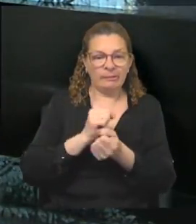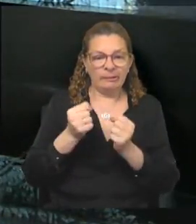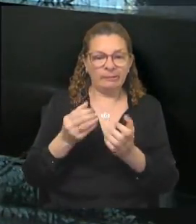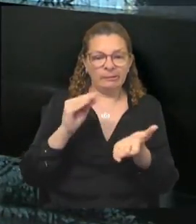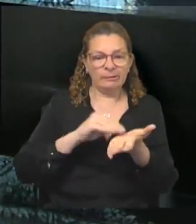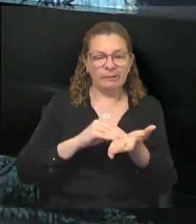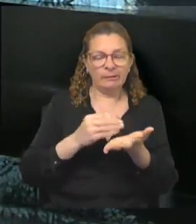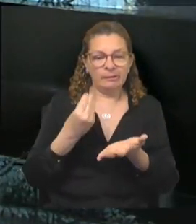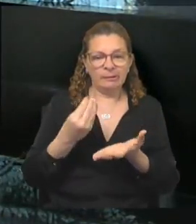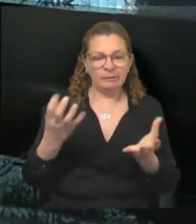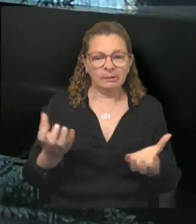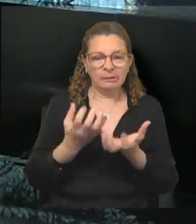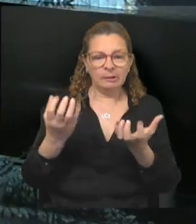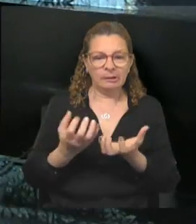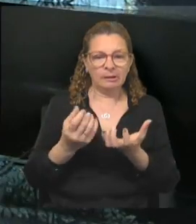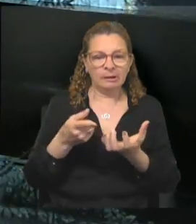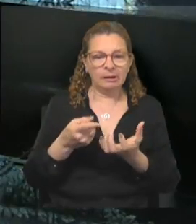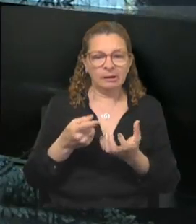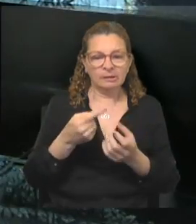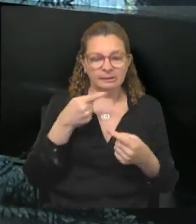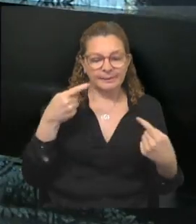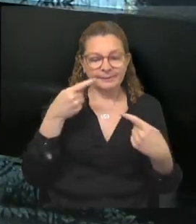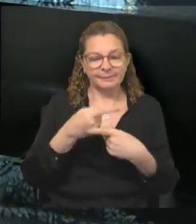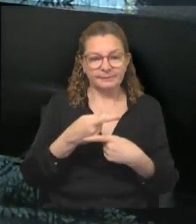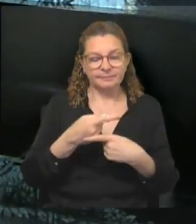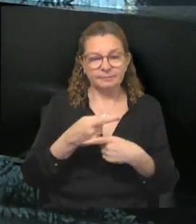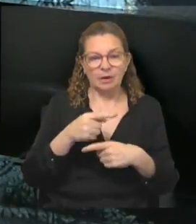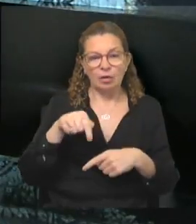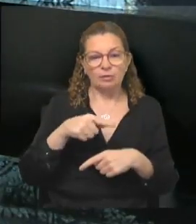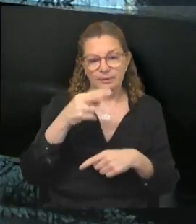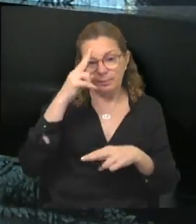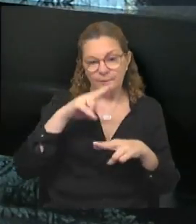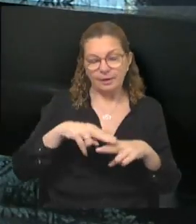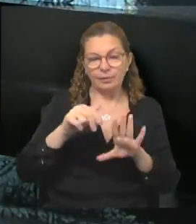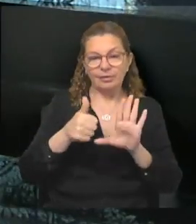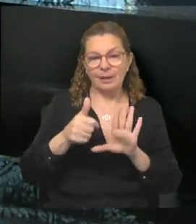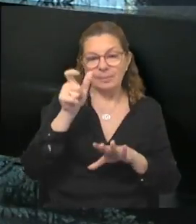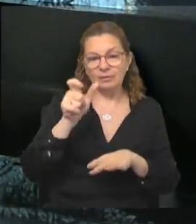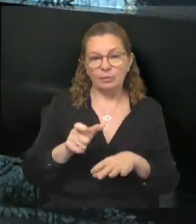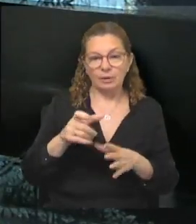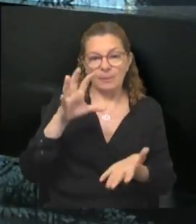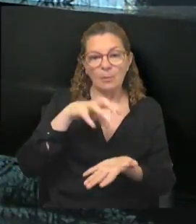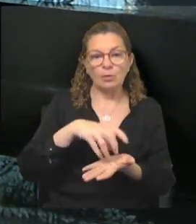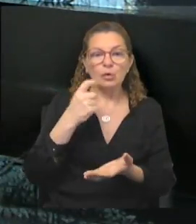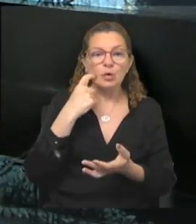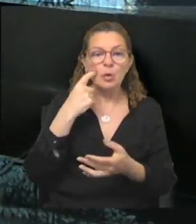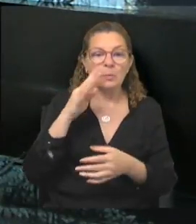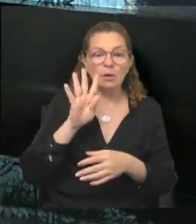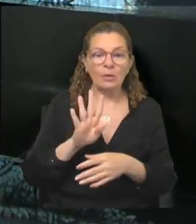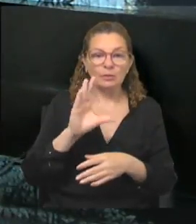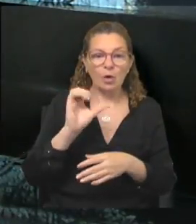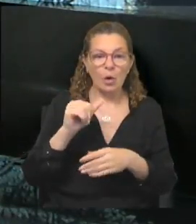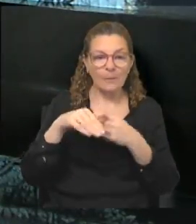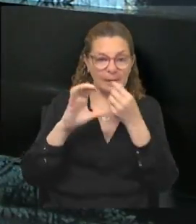sobre lo ocurrido en el incendio eh intencional donde murieron seis reclusos en el módulo cuatro del concar